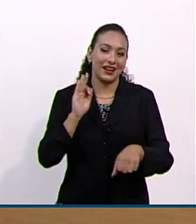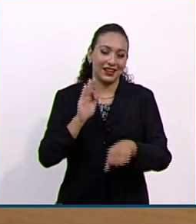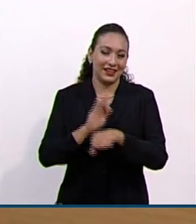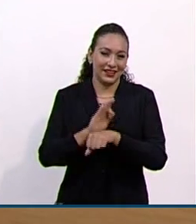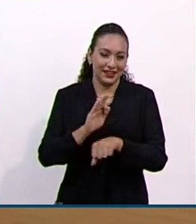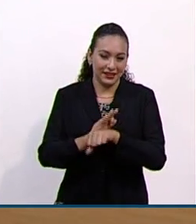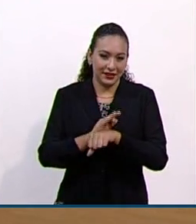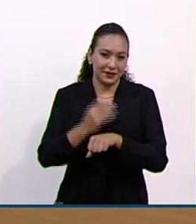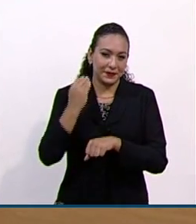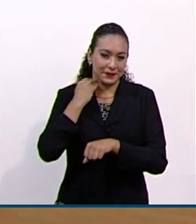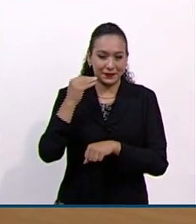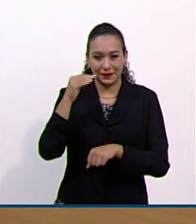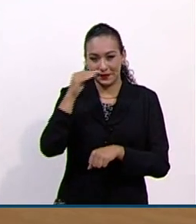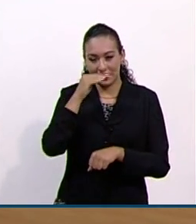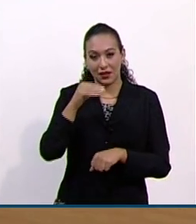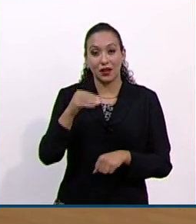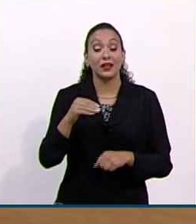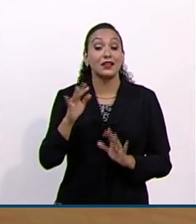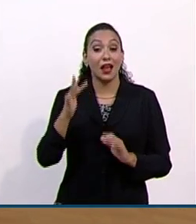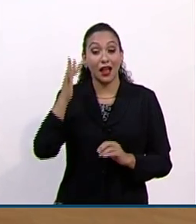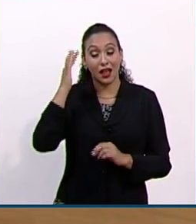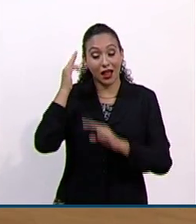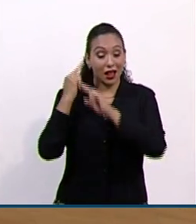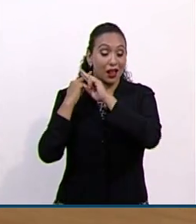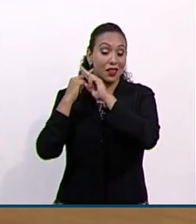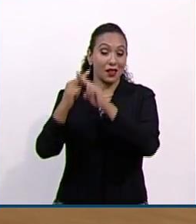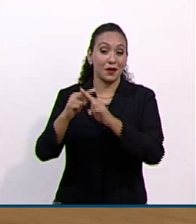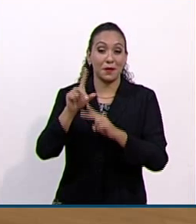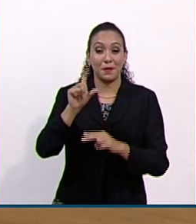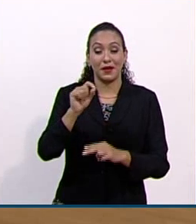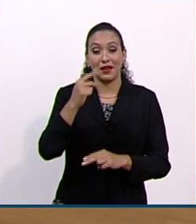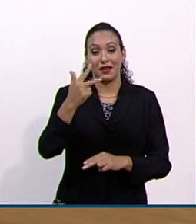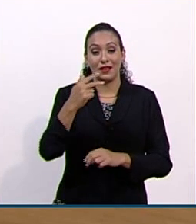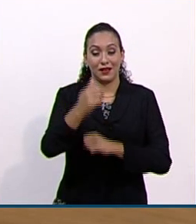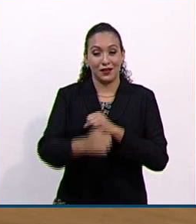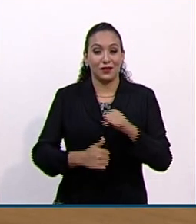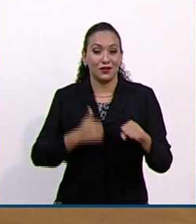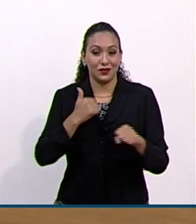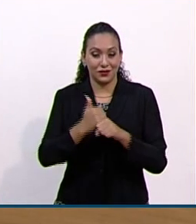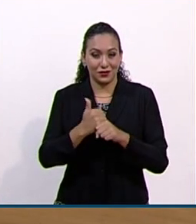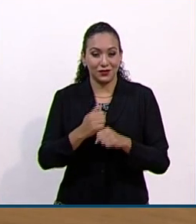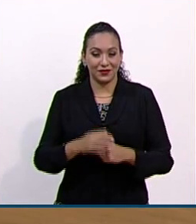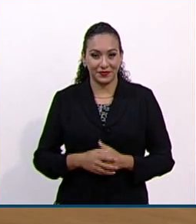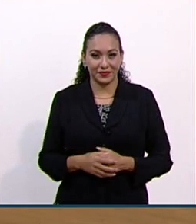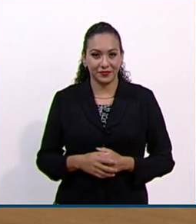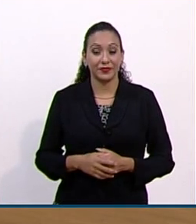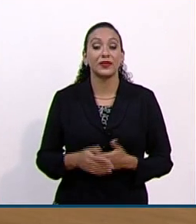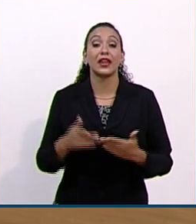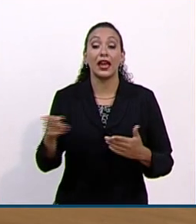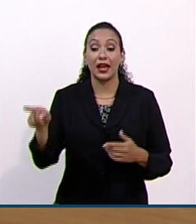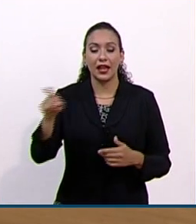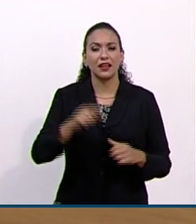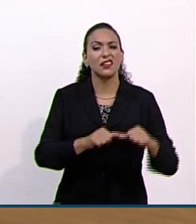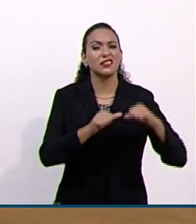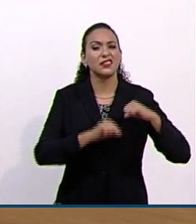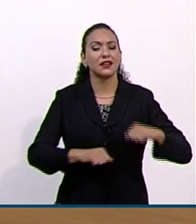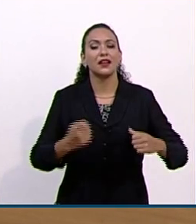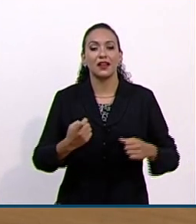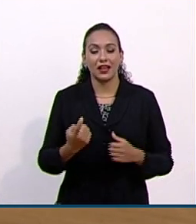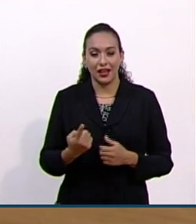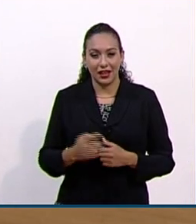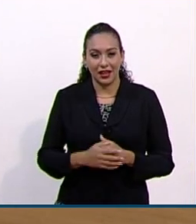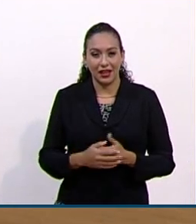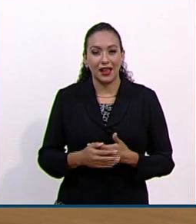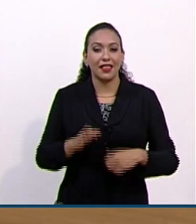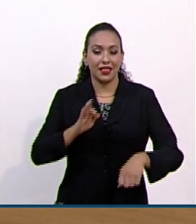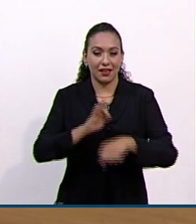cumple 28 años como órgano auxiliar del Consejo de la Judicatura Federal, encargado de garantizar el derecho a la